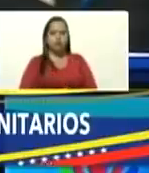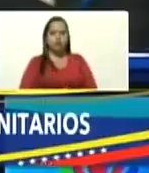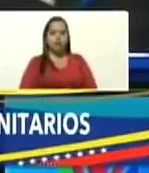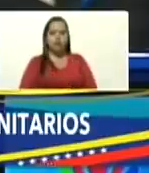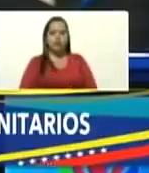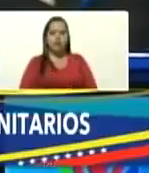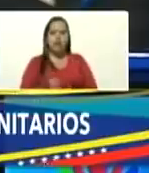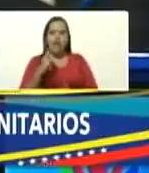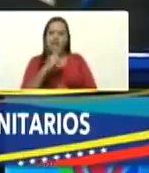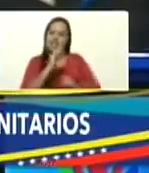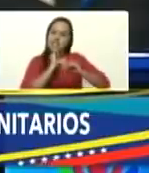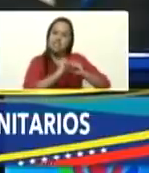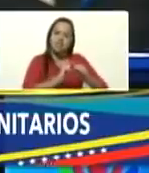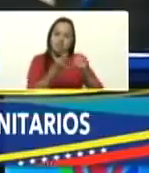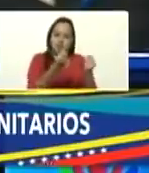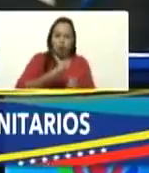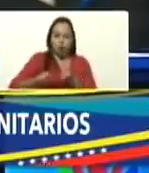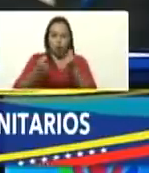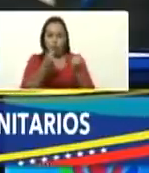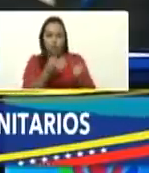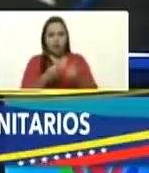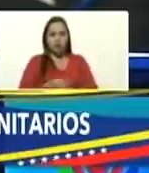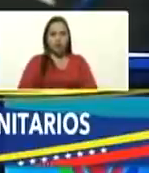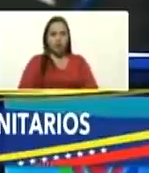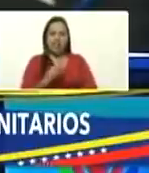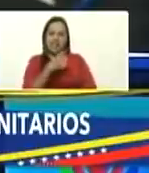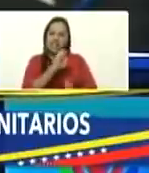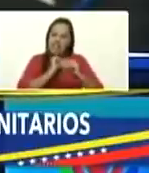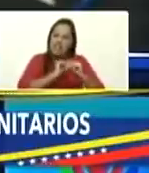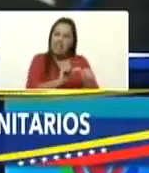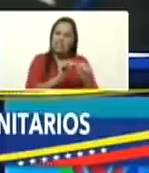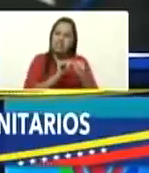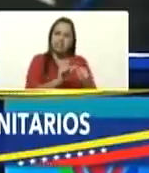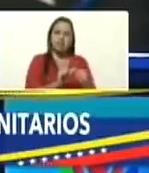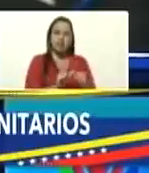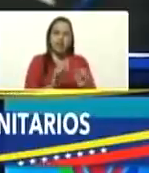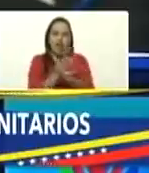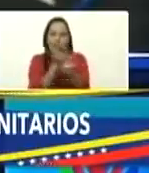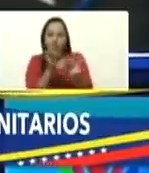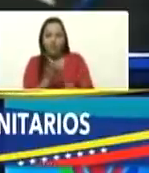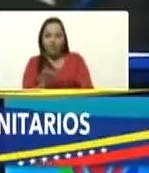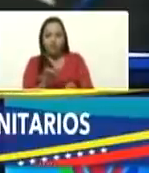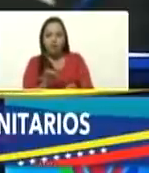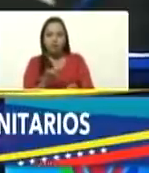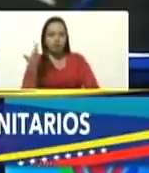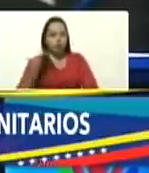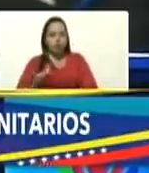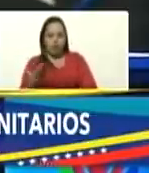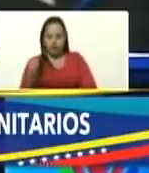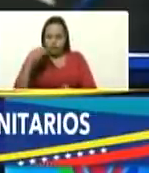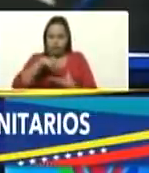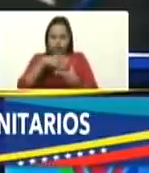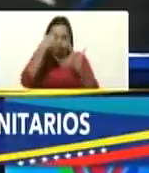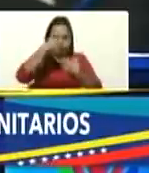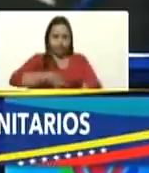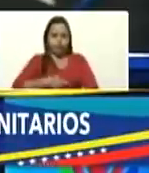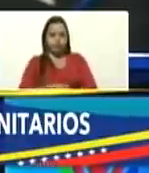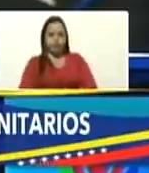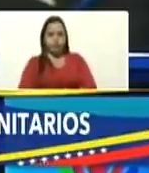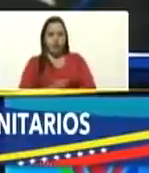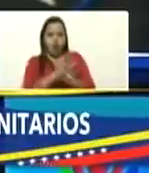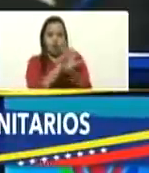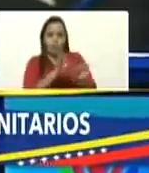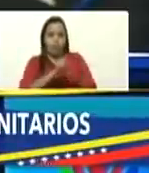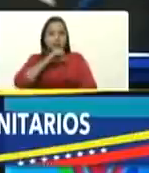Resistencia económica. La resistencia como eje de nuestro ser, como eje de